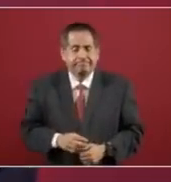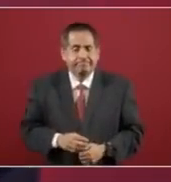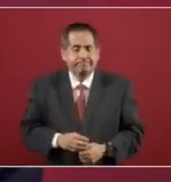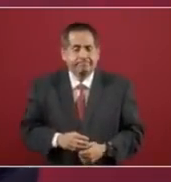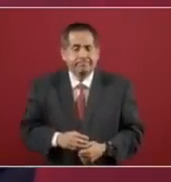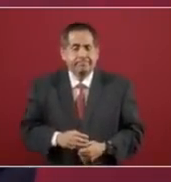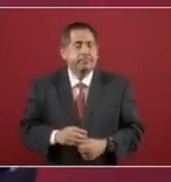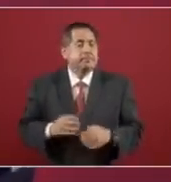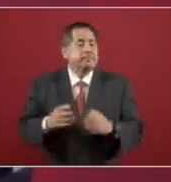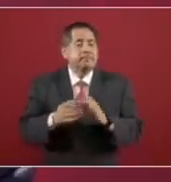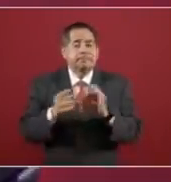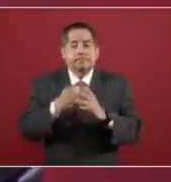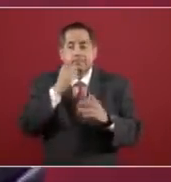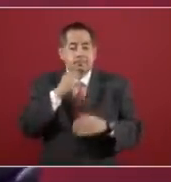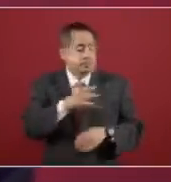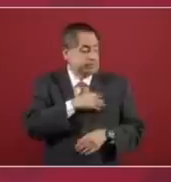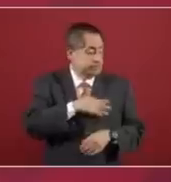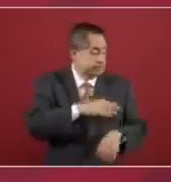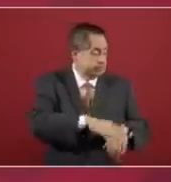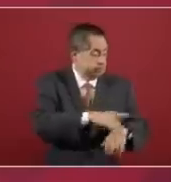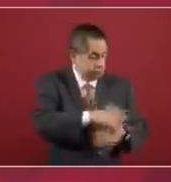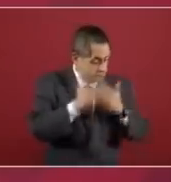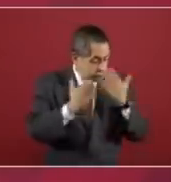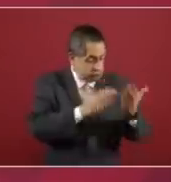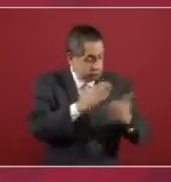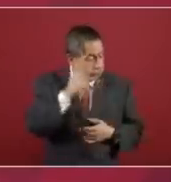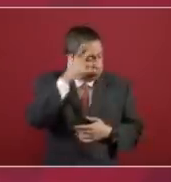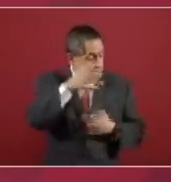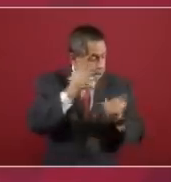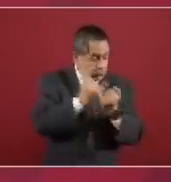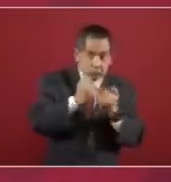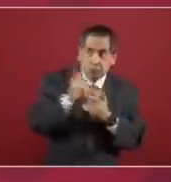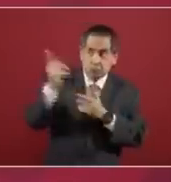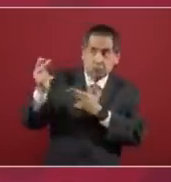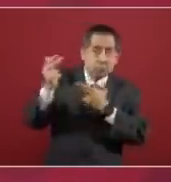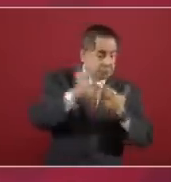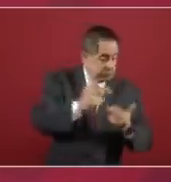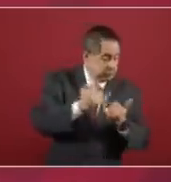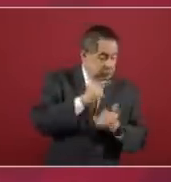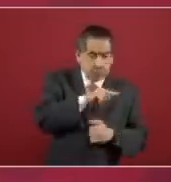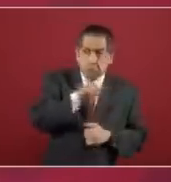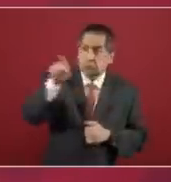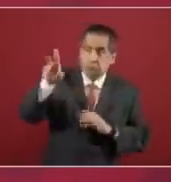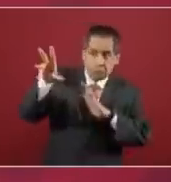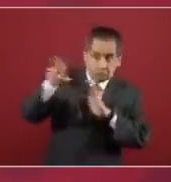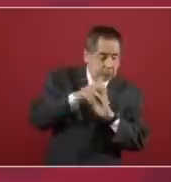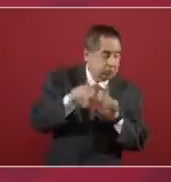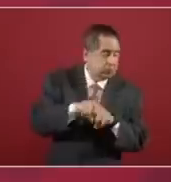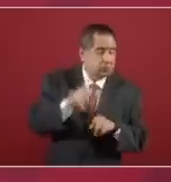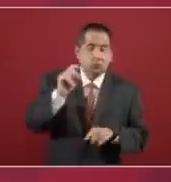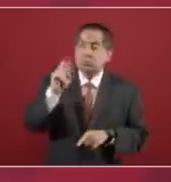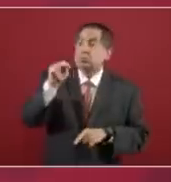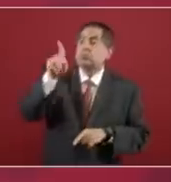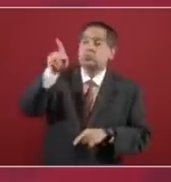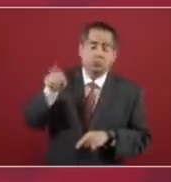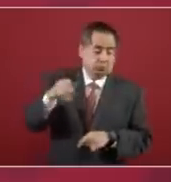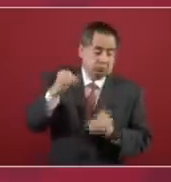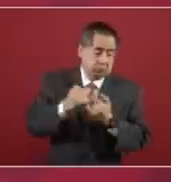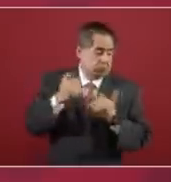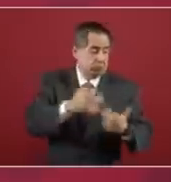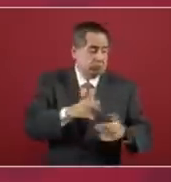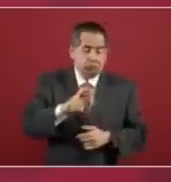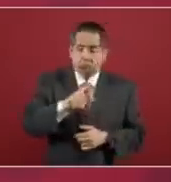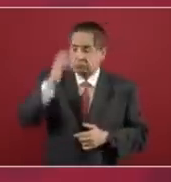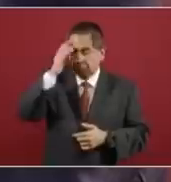hasta se les decía a los hijos estudia para él cuando seas grande seas como don fulano un